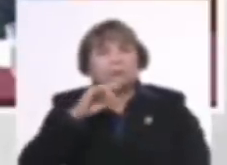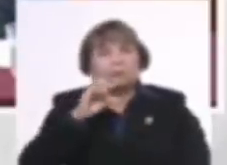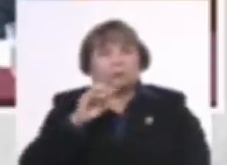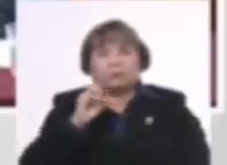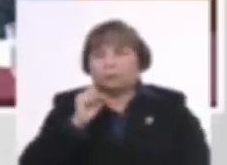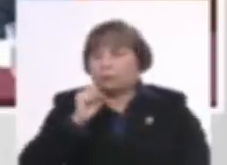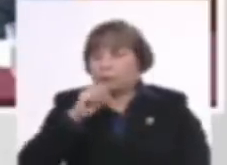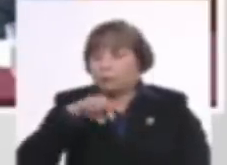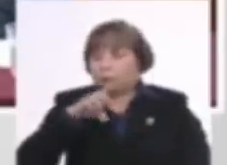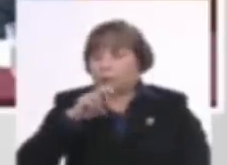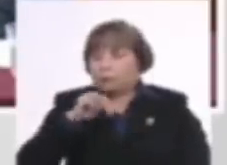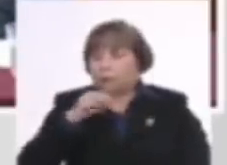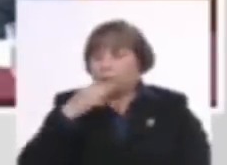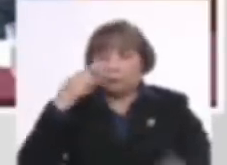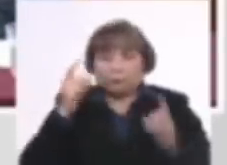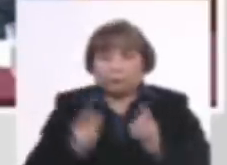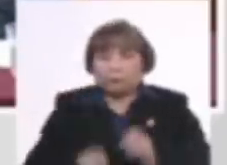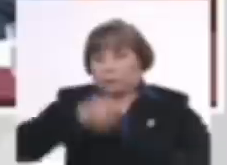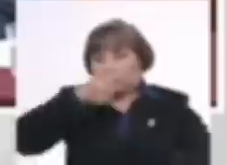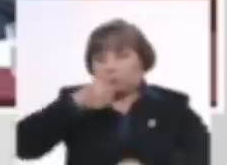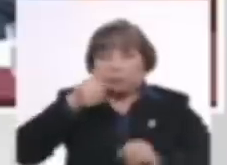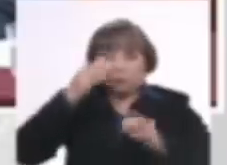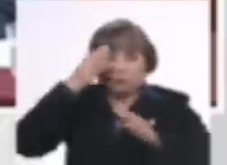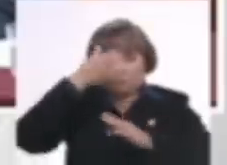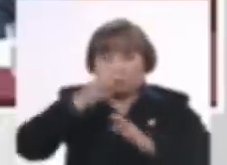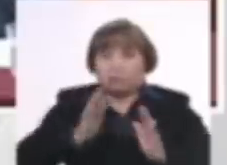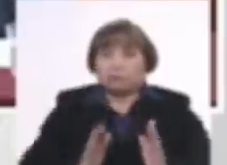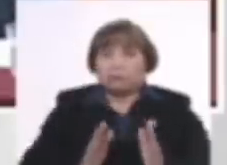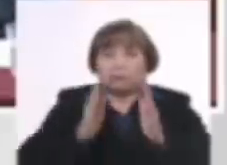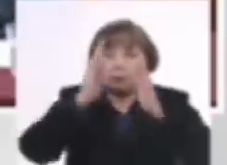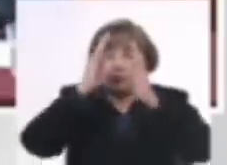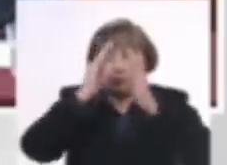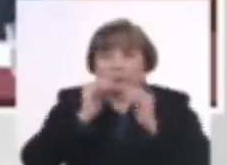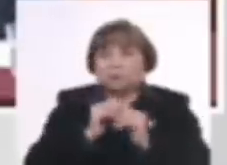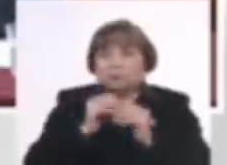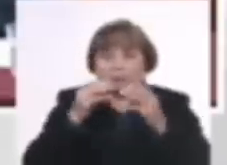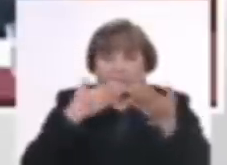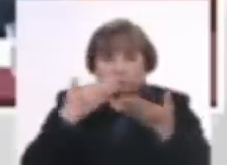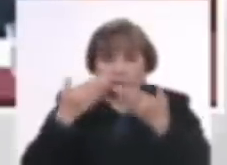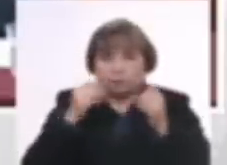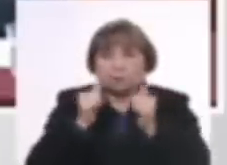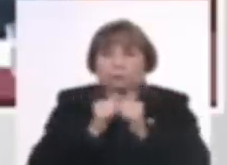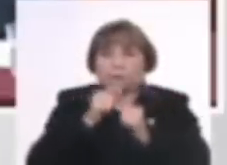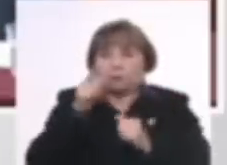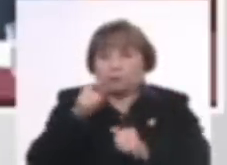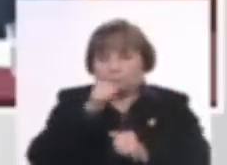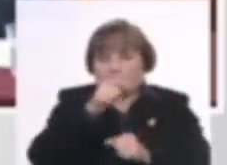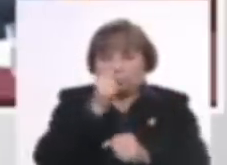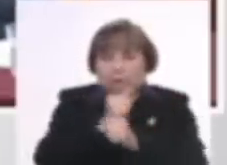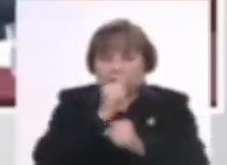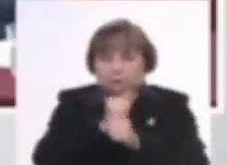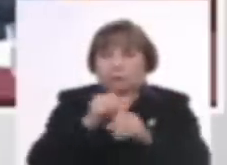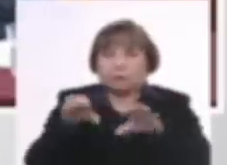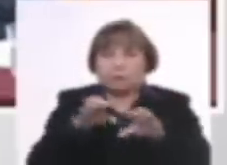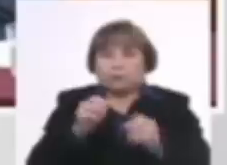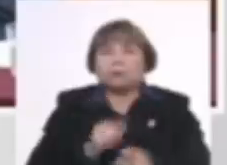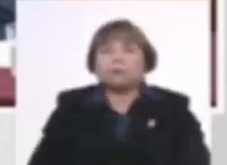jefe directo, va a Palacio para que coordine con usted los trabajos que va a hacer.